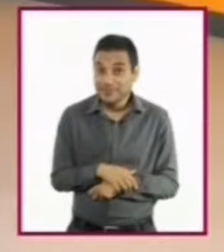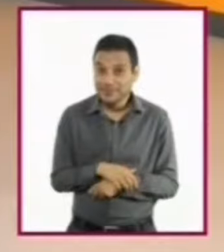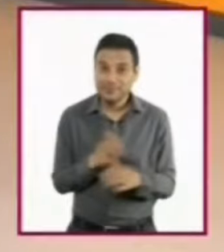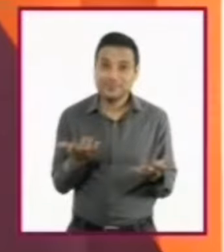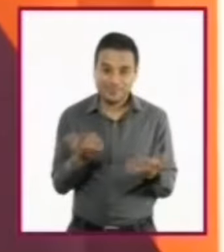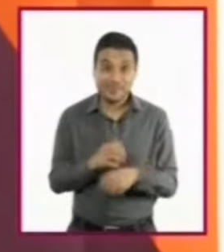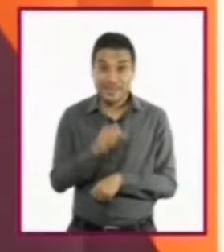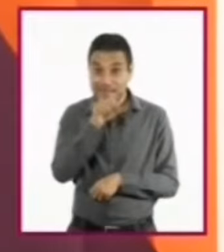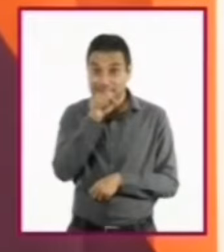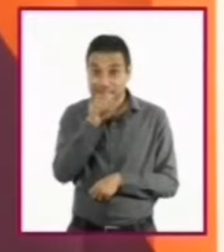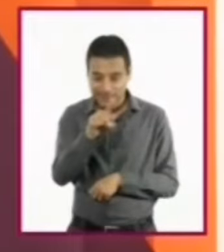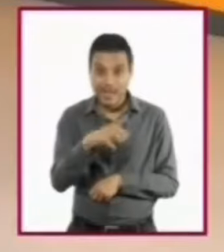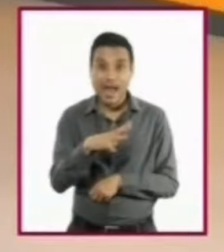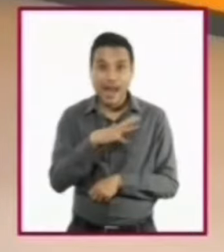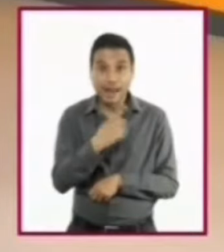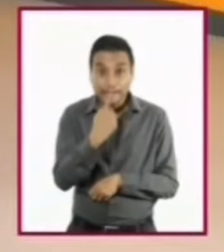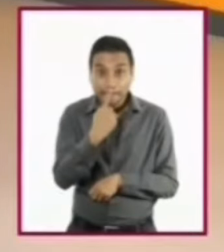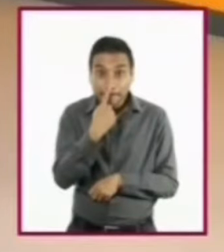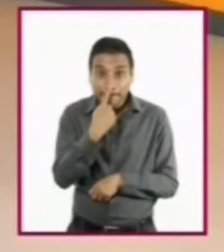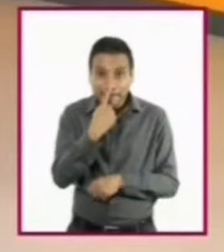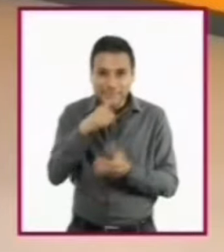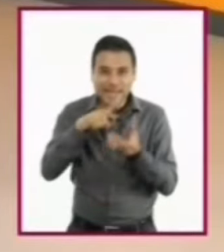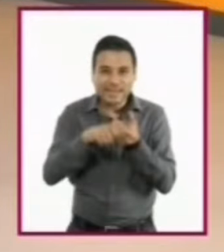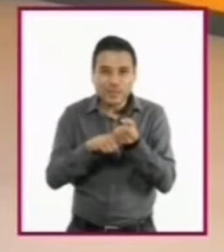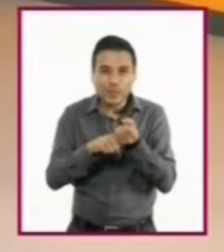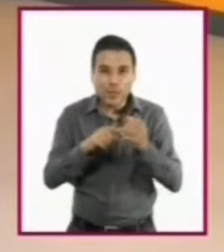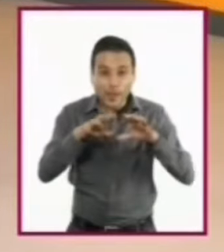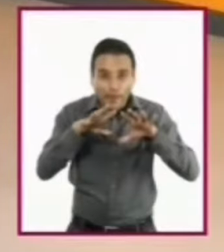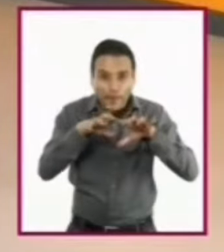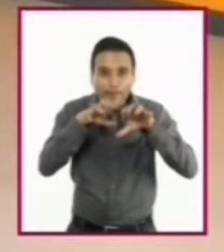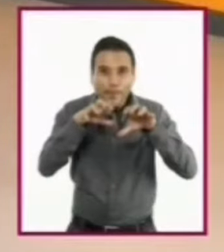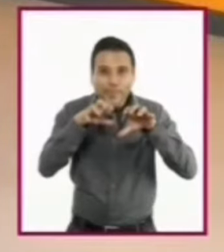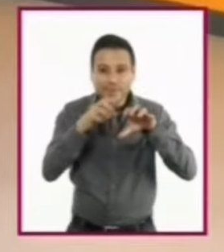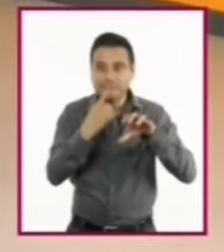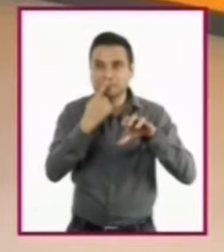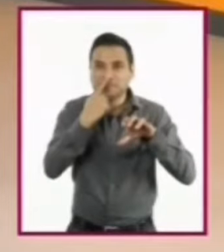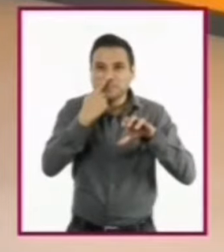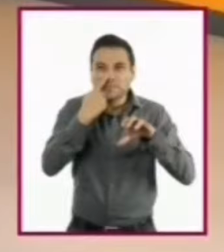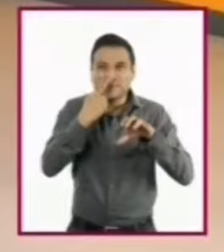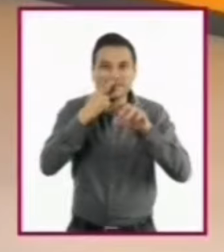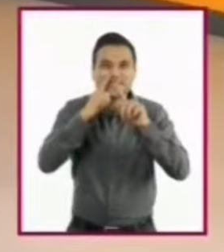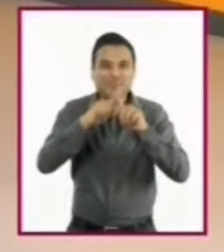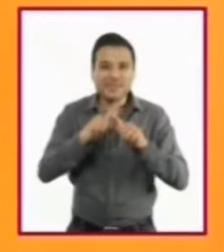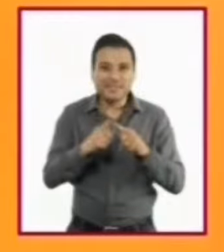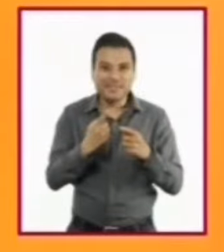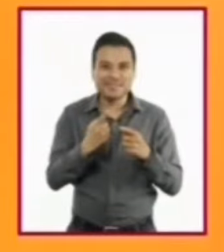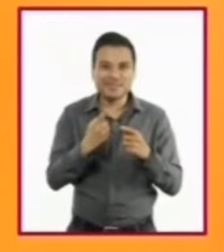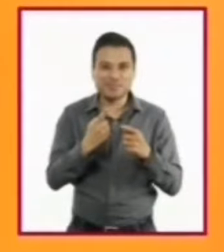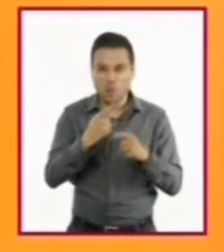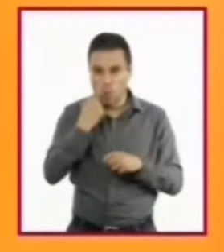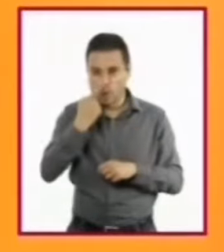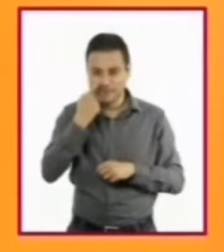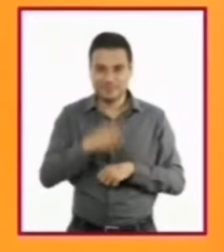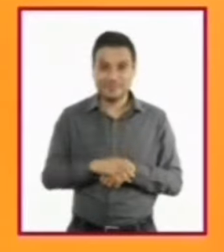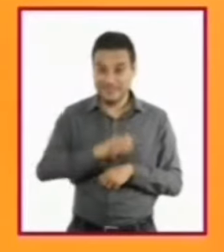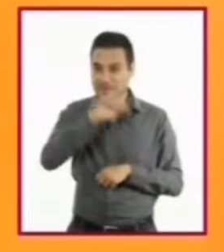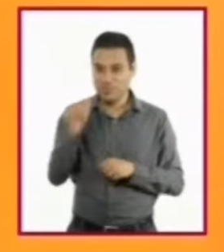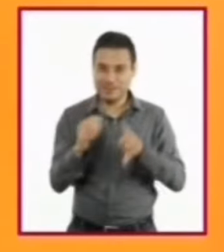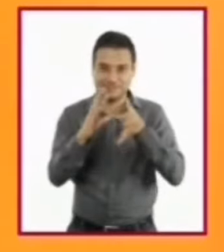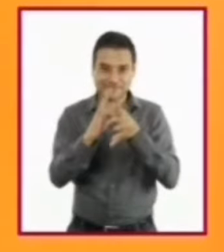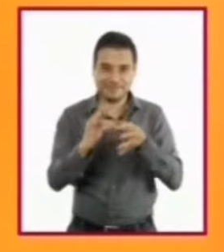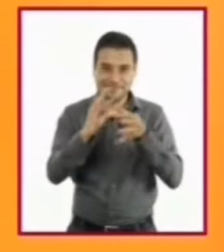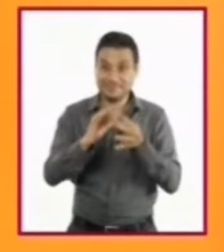de receptores olfatorios tendrá un papel que veremos cuando estudiemos los órganos de los sentidos. Buen trabajo,